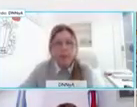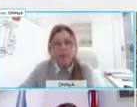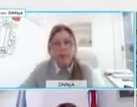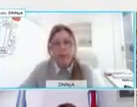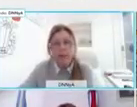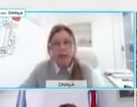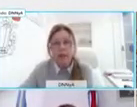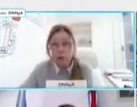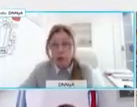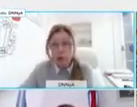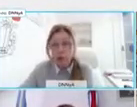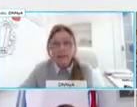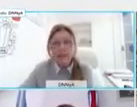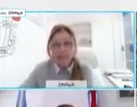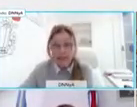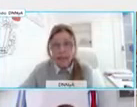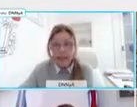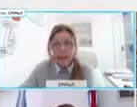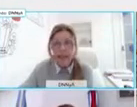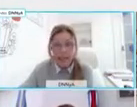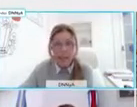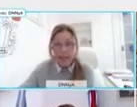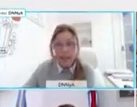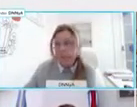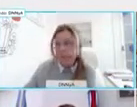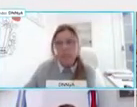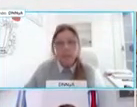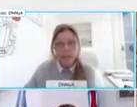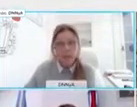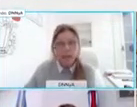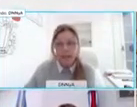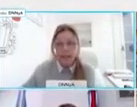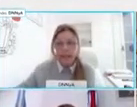los temas que hoy se mencionaron, que hoy siguen